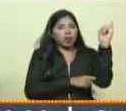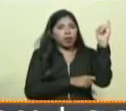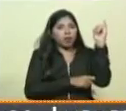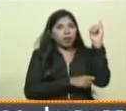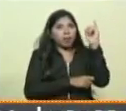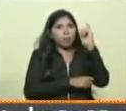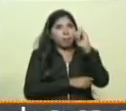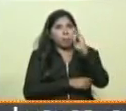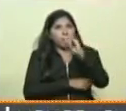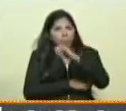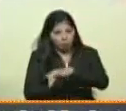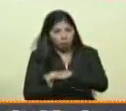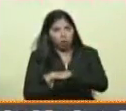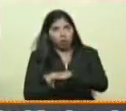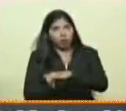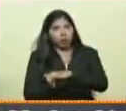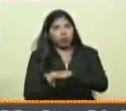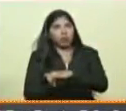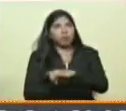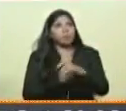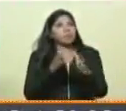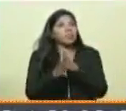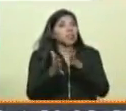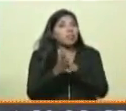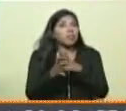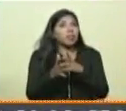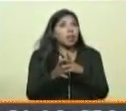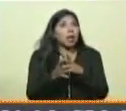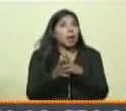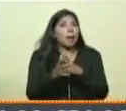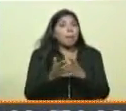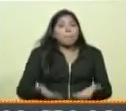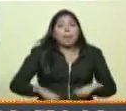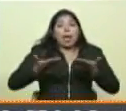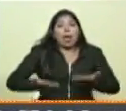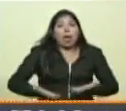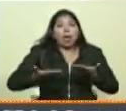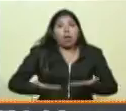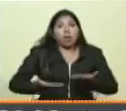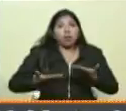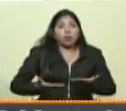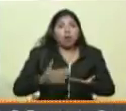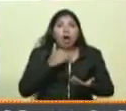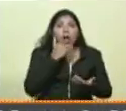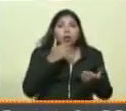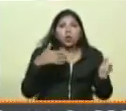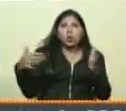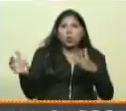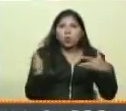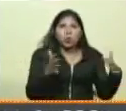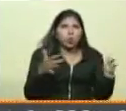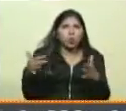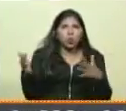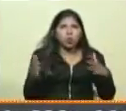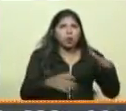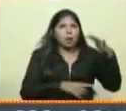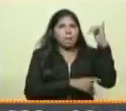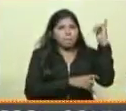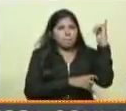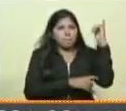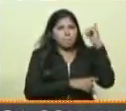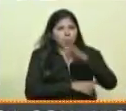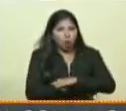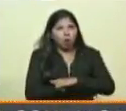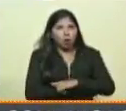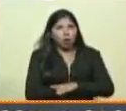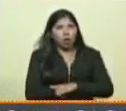Quitar los tornillos de la torre implica que ella, por su peso, cuando hay un temporal o viento, cae. Es decir, que el que sabotea, ¿verdad?, no lo hace